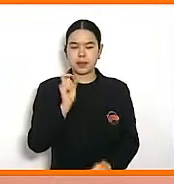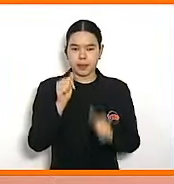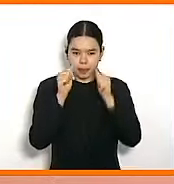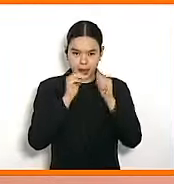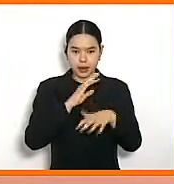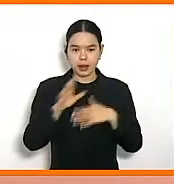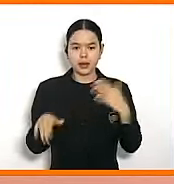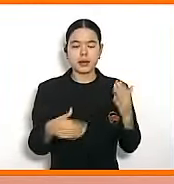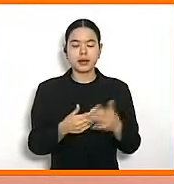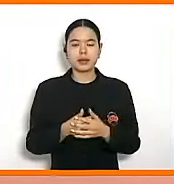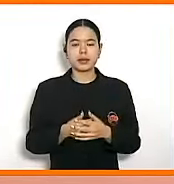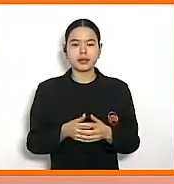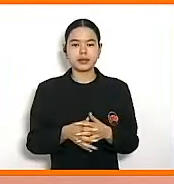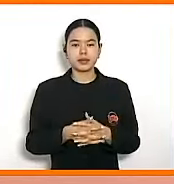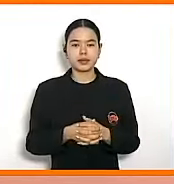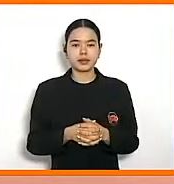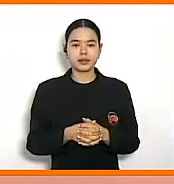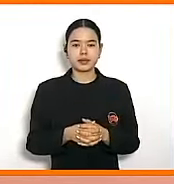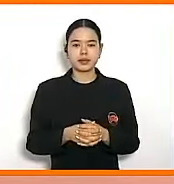atentos,